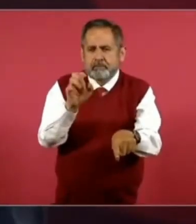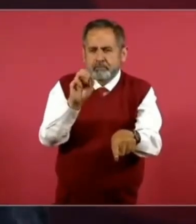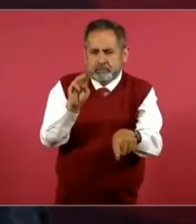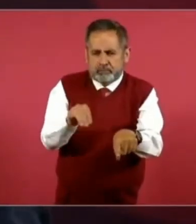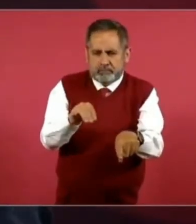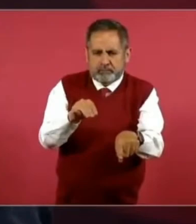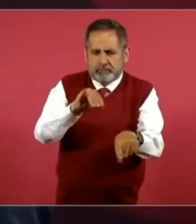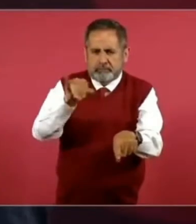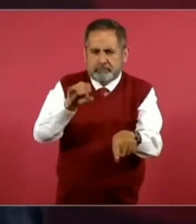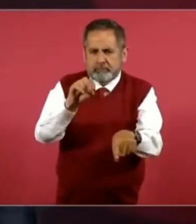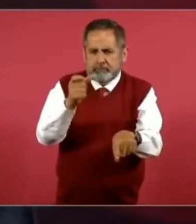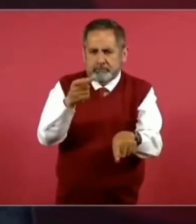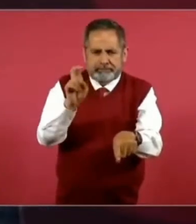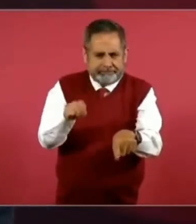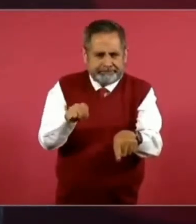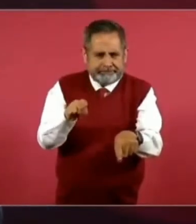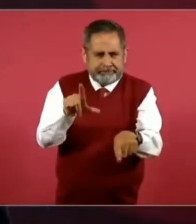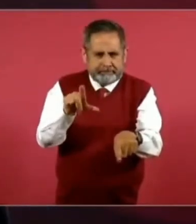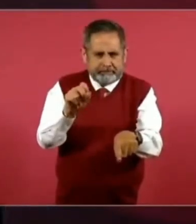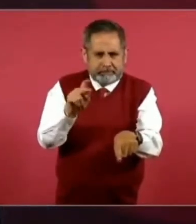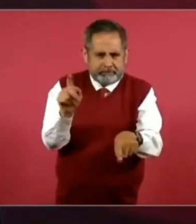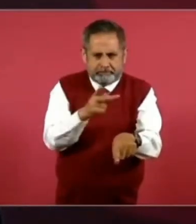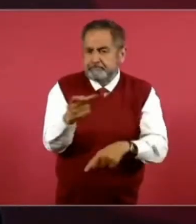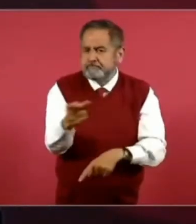Joaquín Guzmán López.